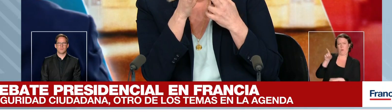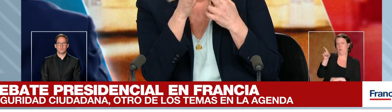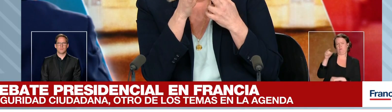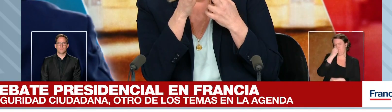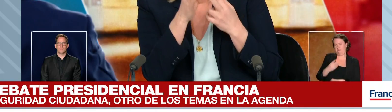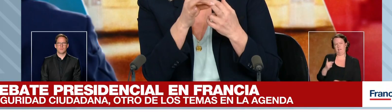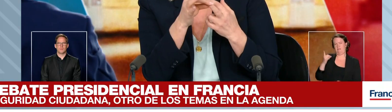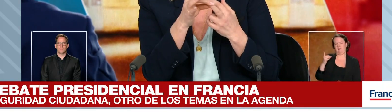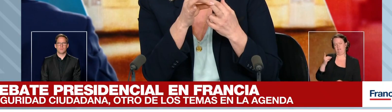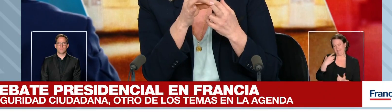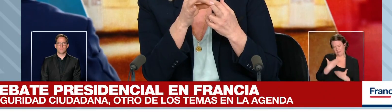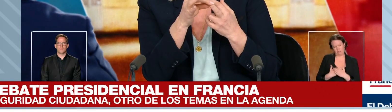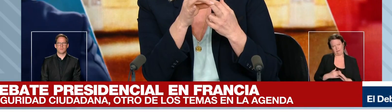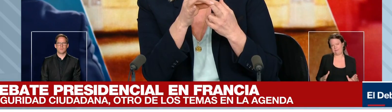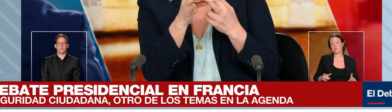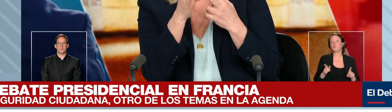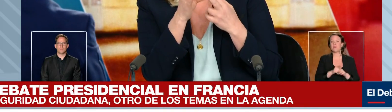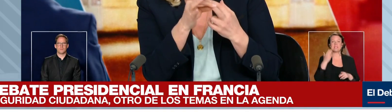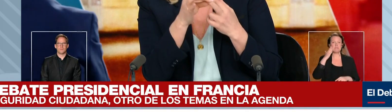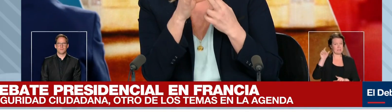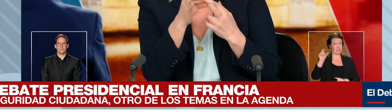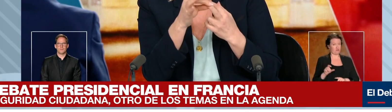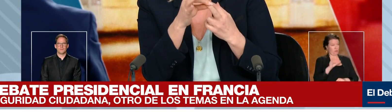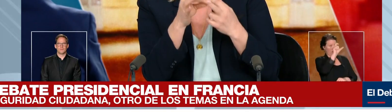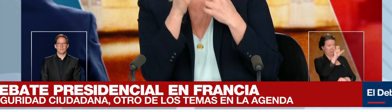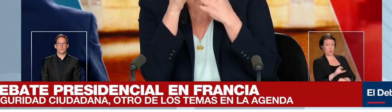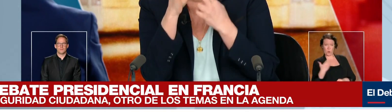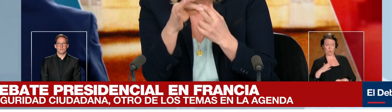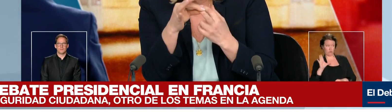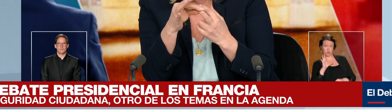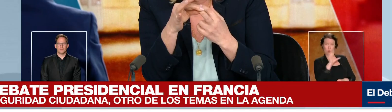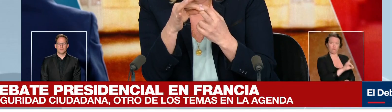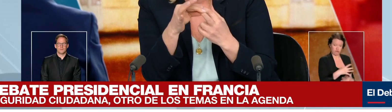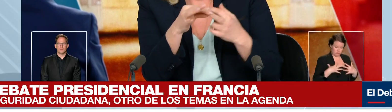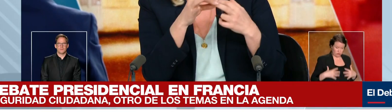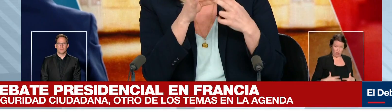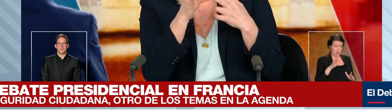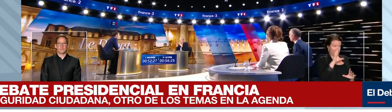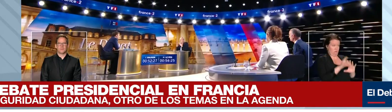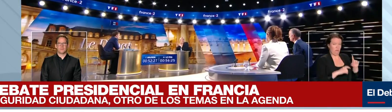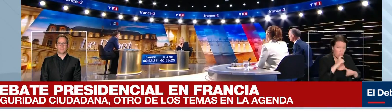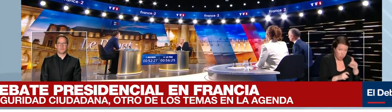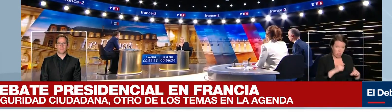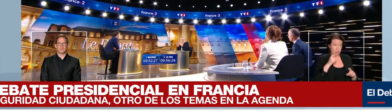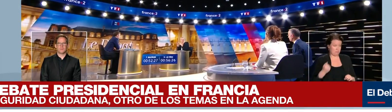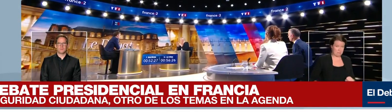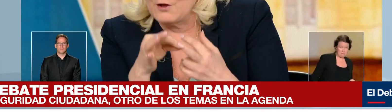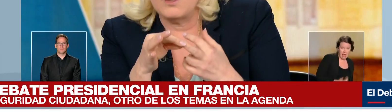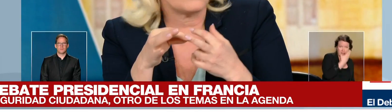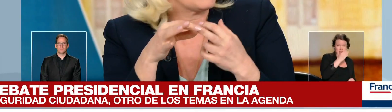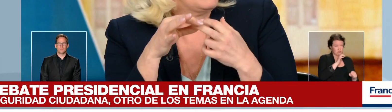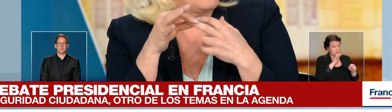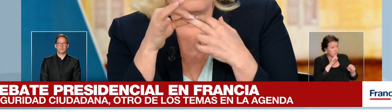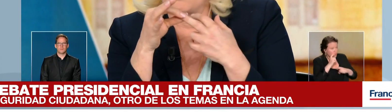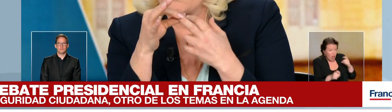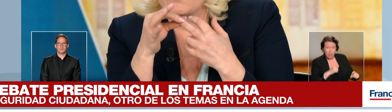que quiera, sea como sea, atacar, combatir los ataques físicos. No